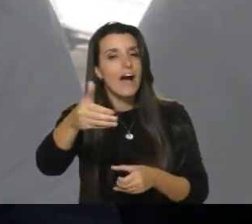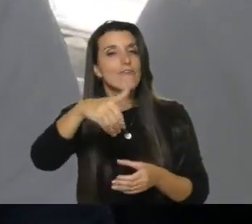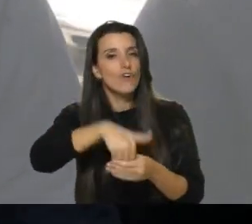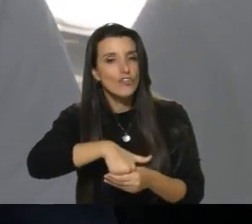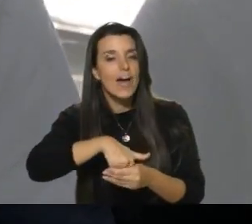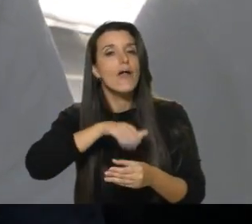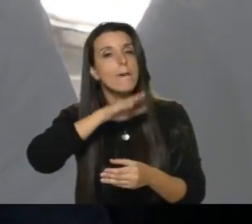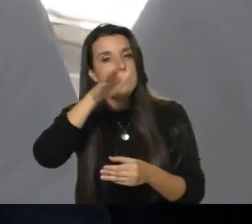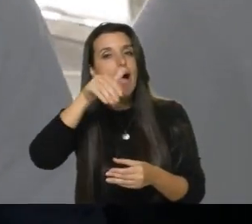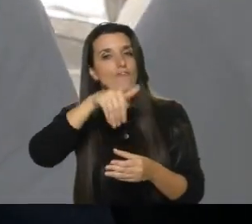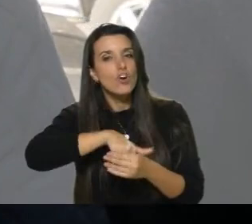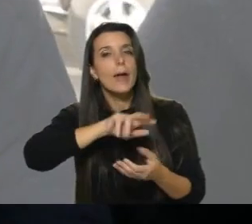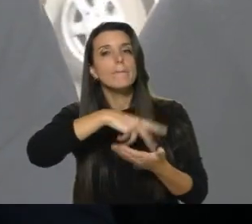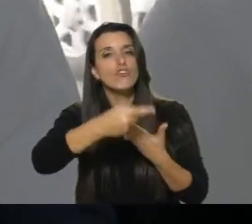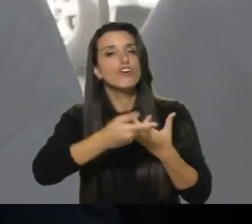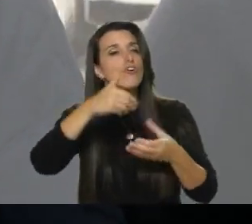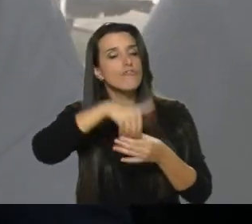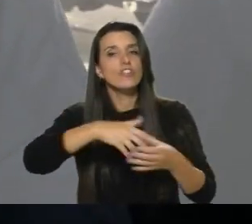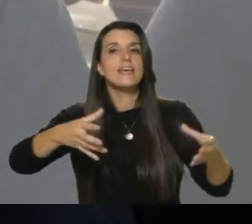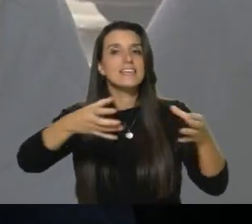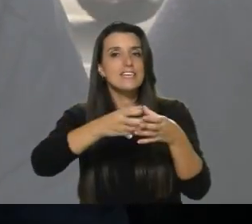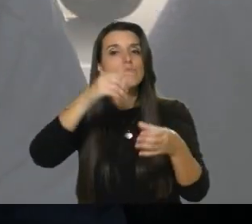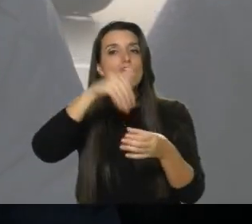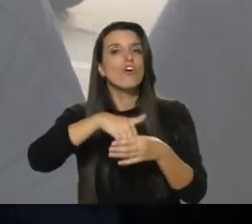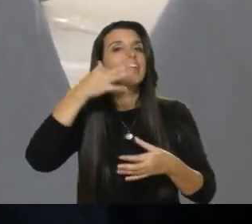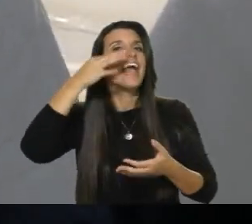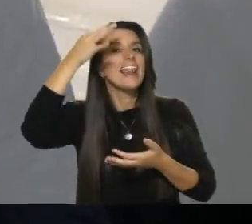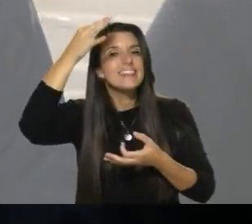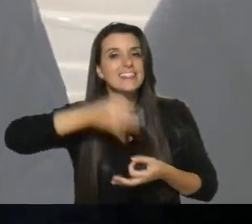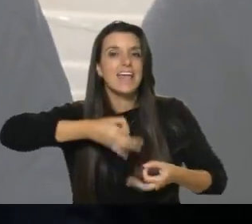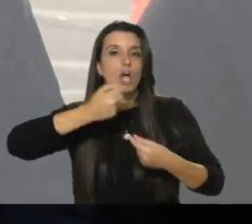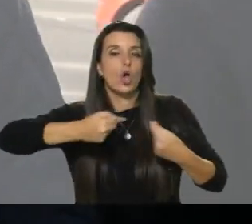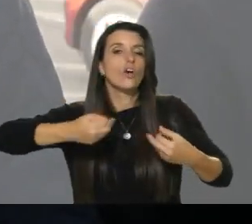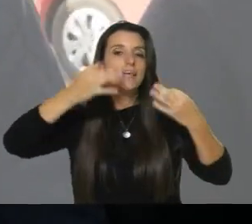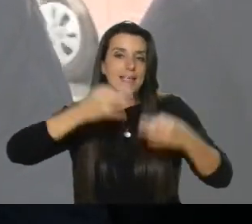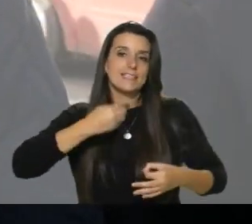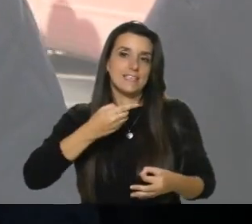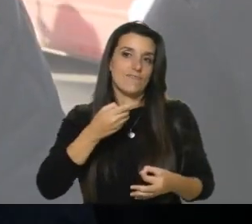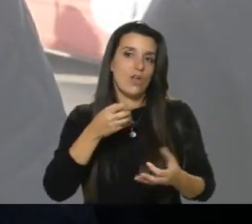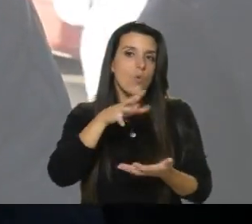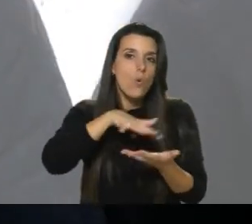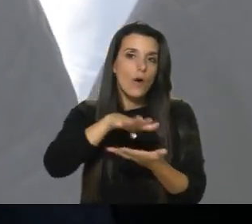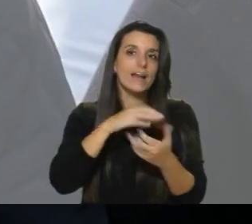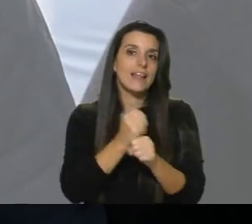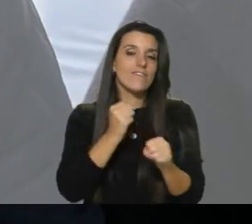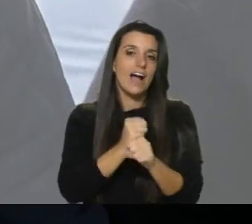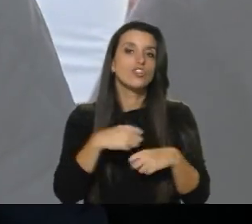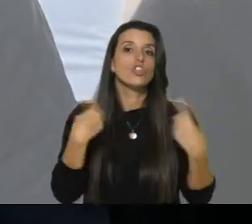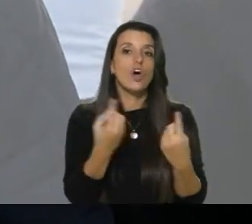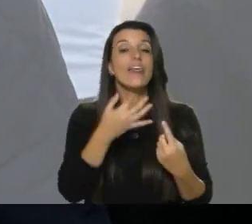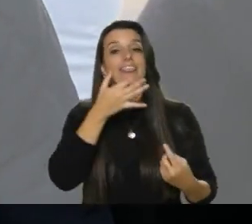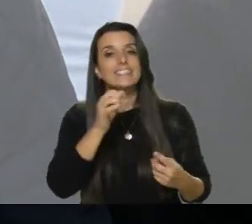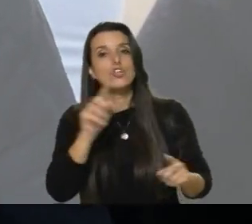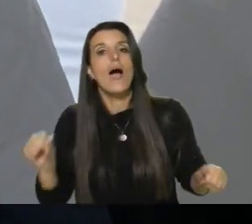vote proyecto, que vote equipo, que vote garantía de que las cosas suceden en los lugares en los que estamos. Pasando del decir al